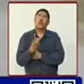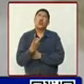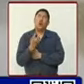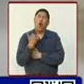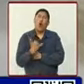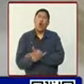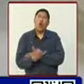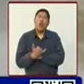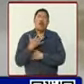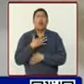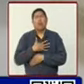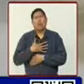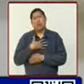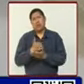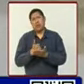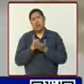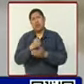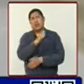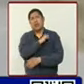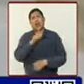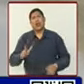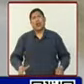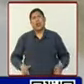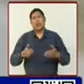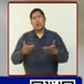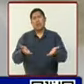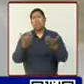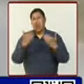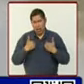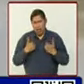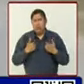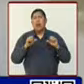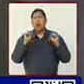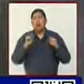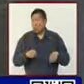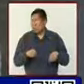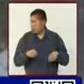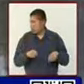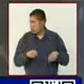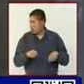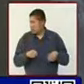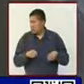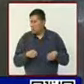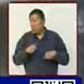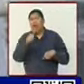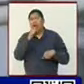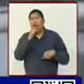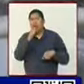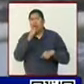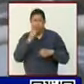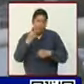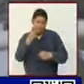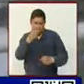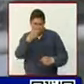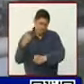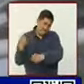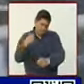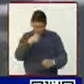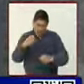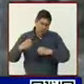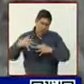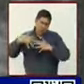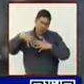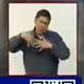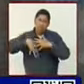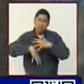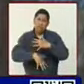ahí yo quisiera que nos ayuden, por favor, de la alcaldía, que vengan para que puedan el agua, ¿no? Para desalojar, por favor,